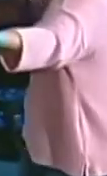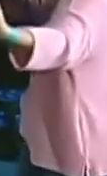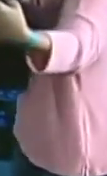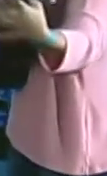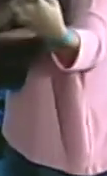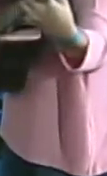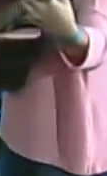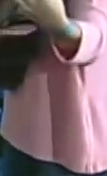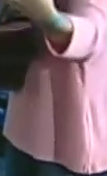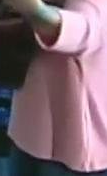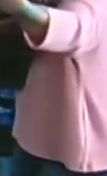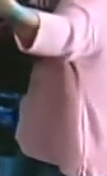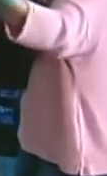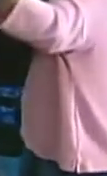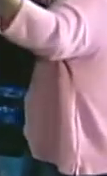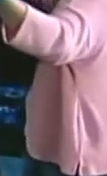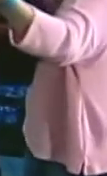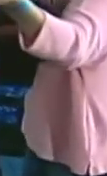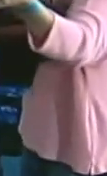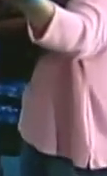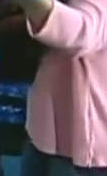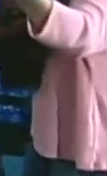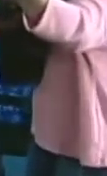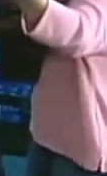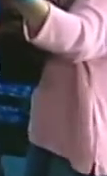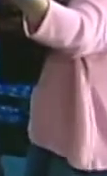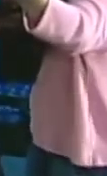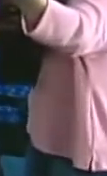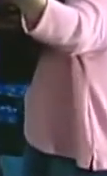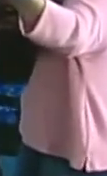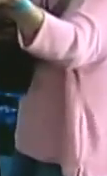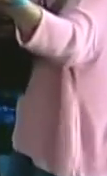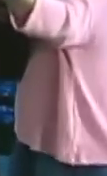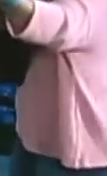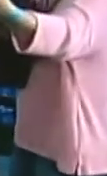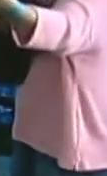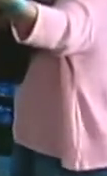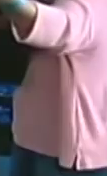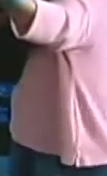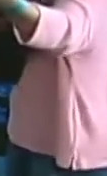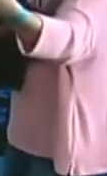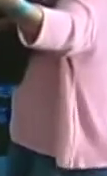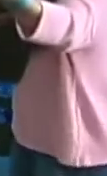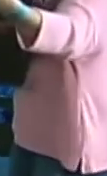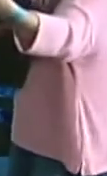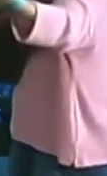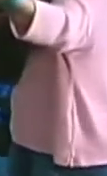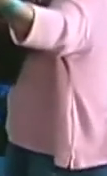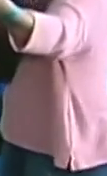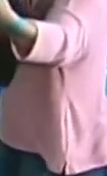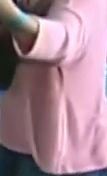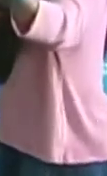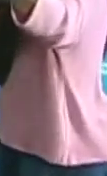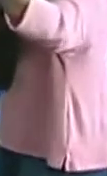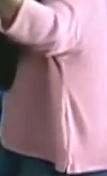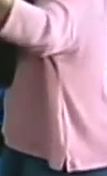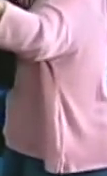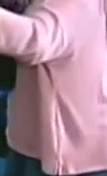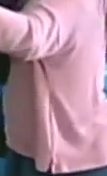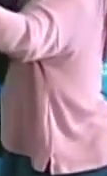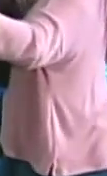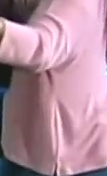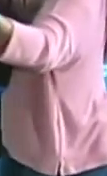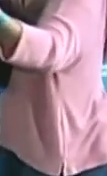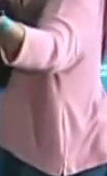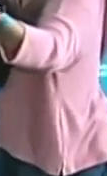emprende el gobierno de Estados Unidos. También fueron discutidas las luchas políticas y sociales que líderes de la